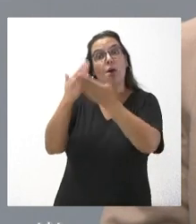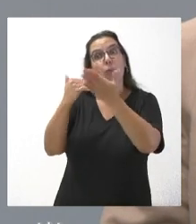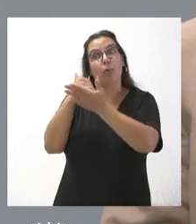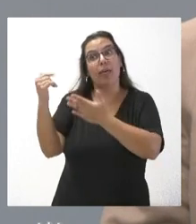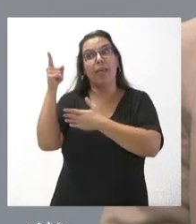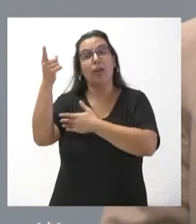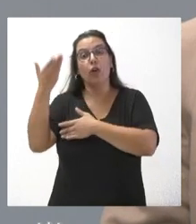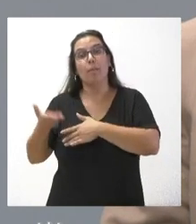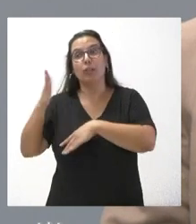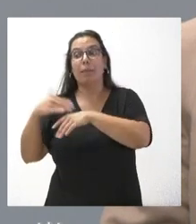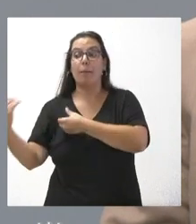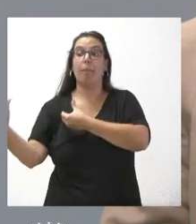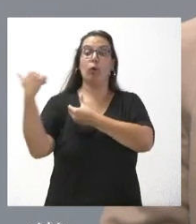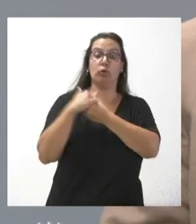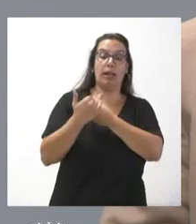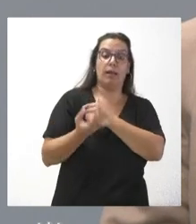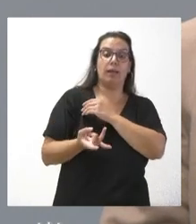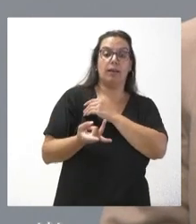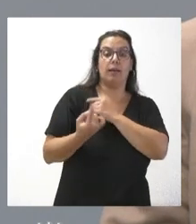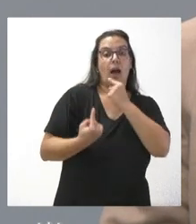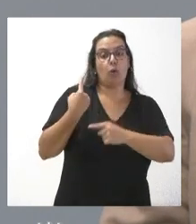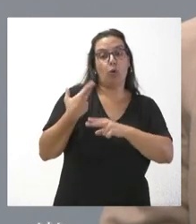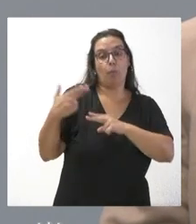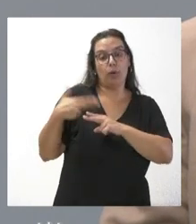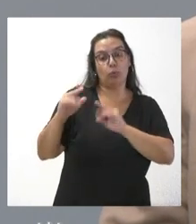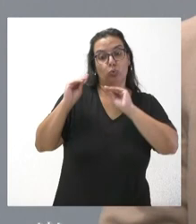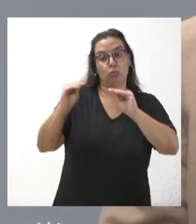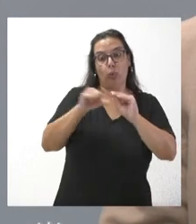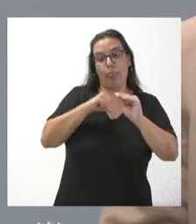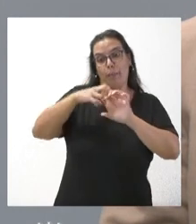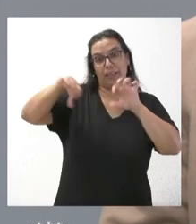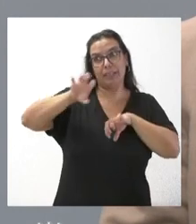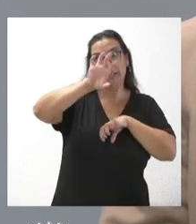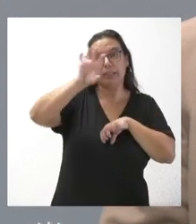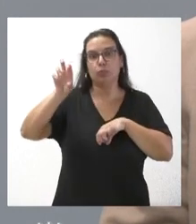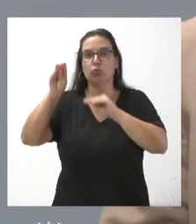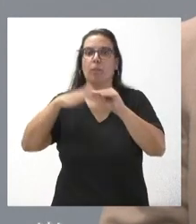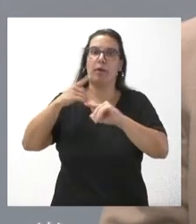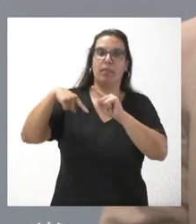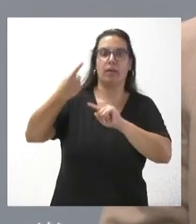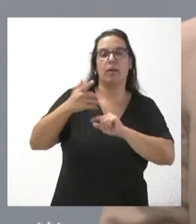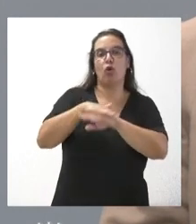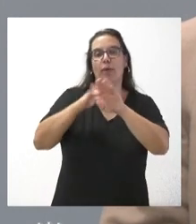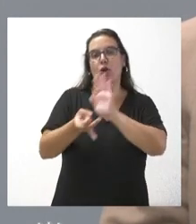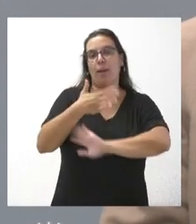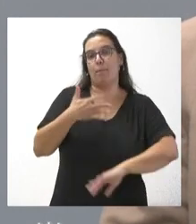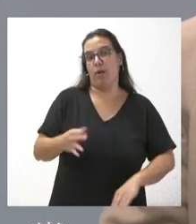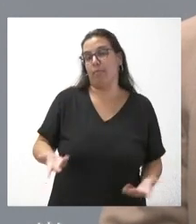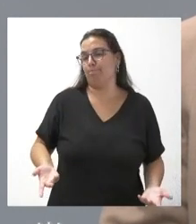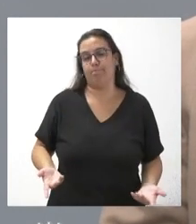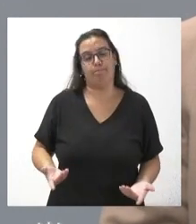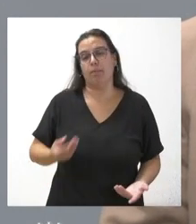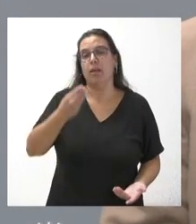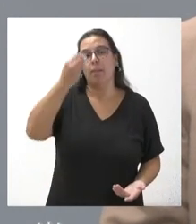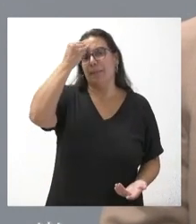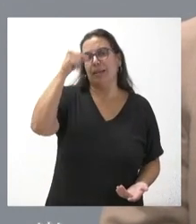voto sea más necesario de algunos partidos políticos independentistas para poder conformar un Gobierno en el conjunto de España. Esto no nos parece